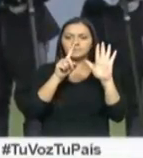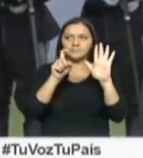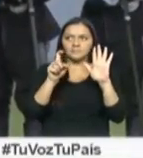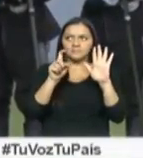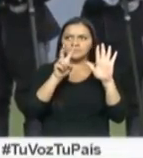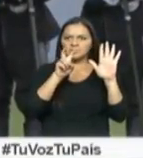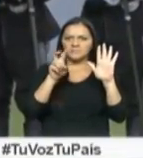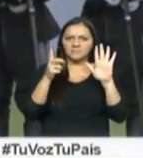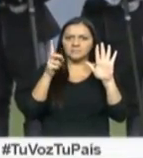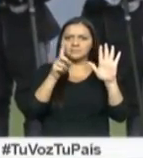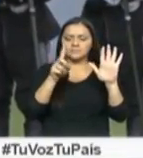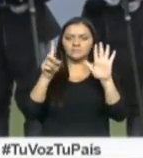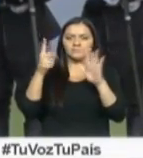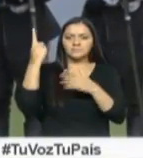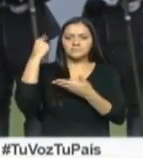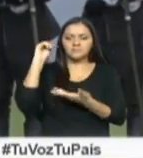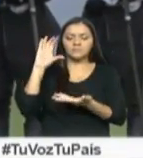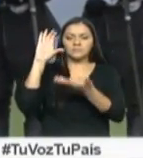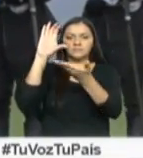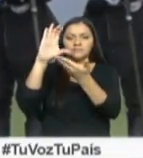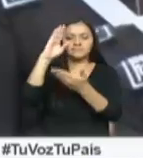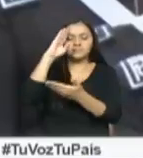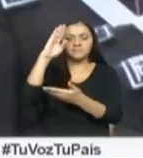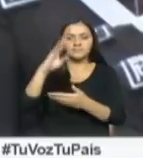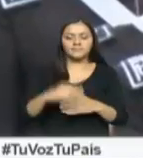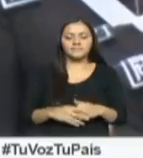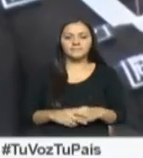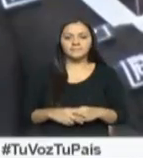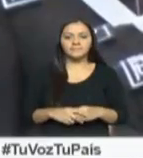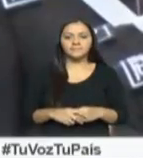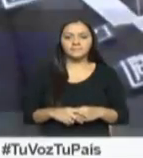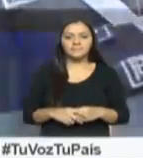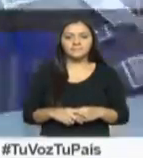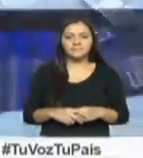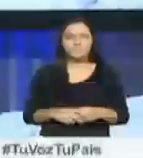de dólares. Caterina Morejón, Noticiero Ciudadano.